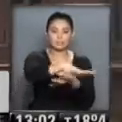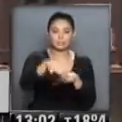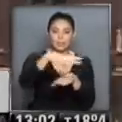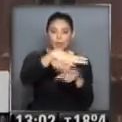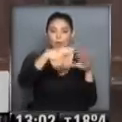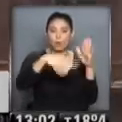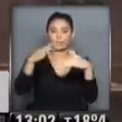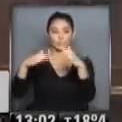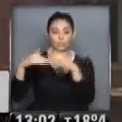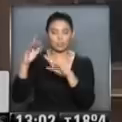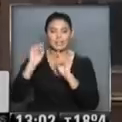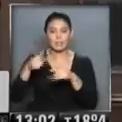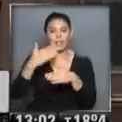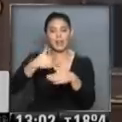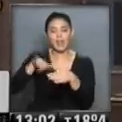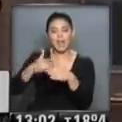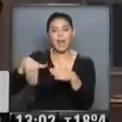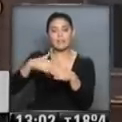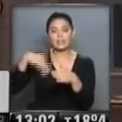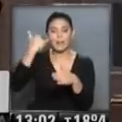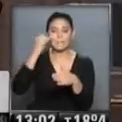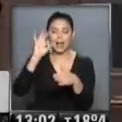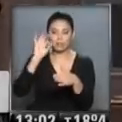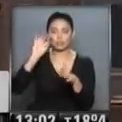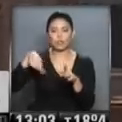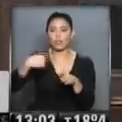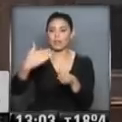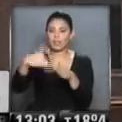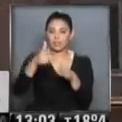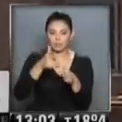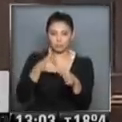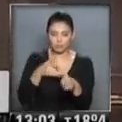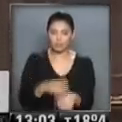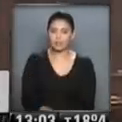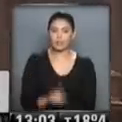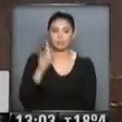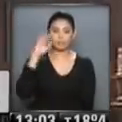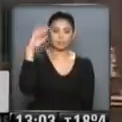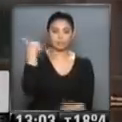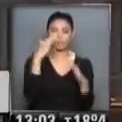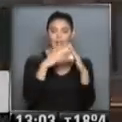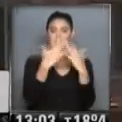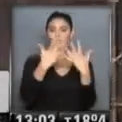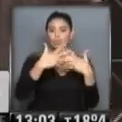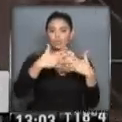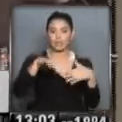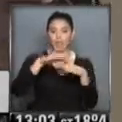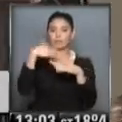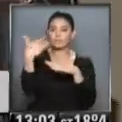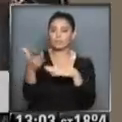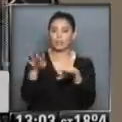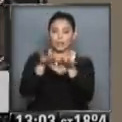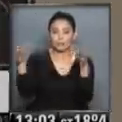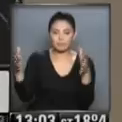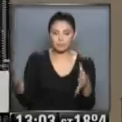inmediaciones, tanto por la Avenida de Mayo como por las diagonales norte y sur. El escenario de espaldas a la Casa Rosada está